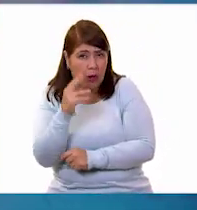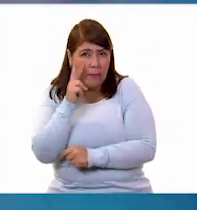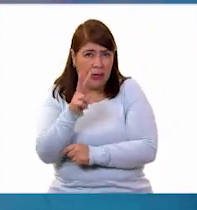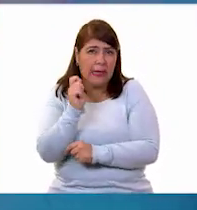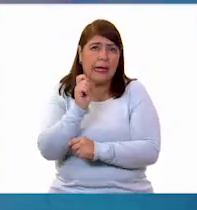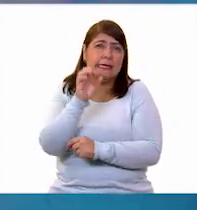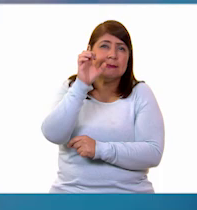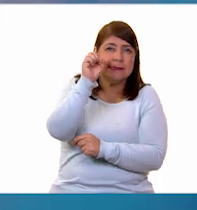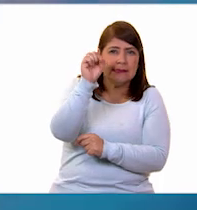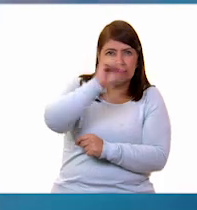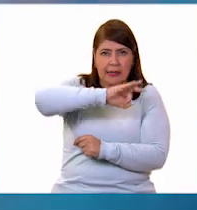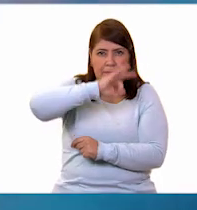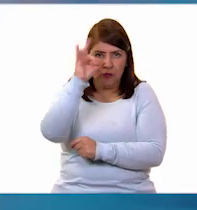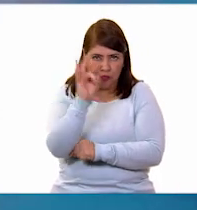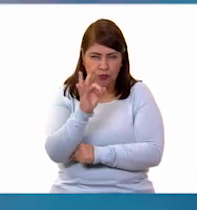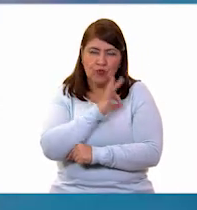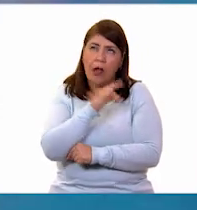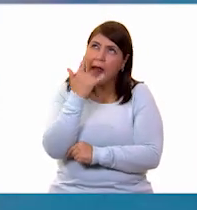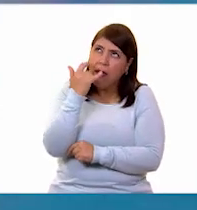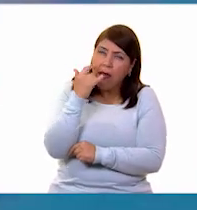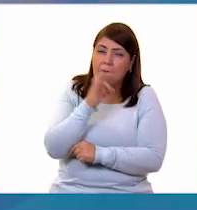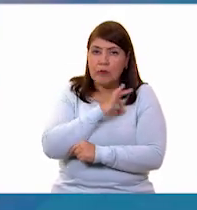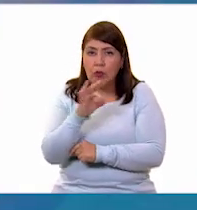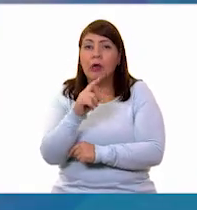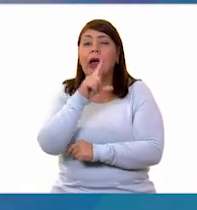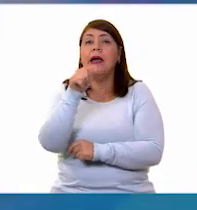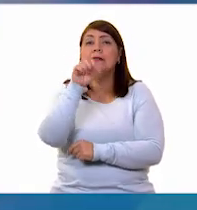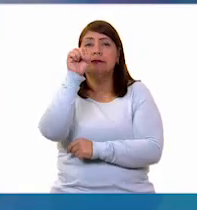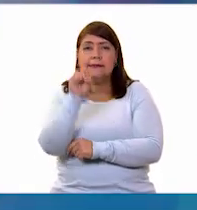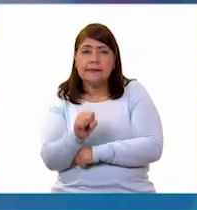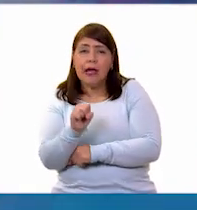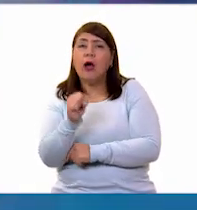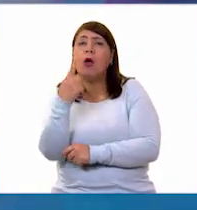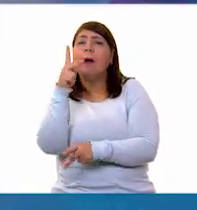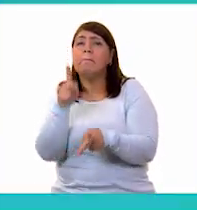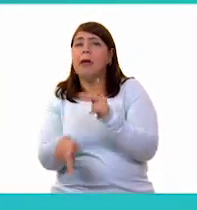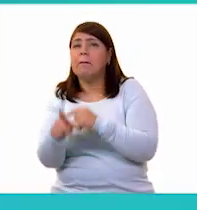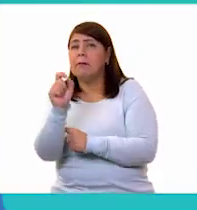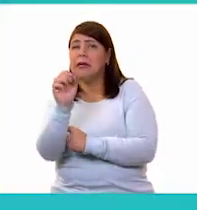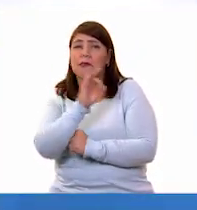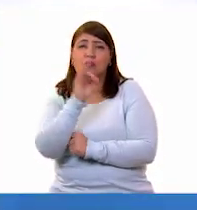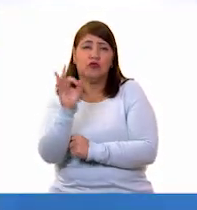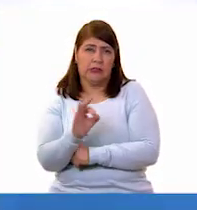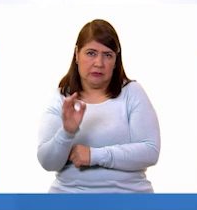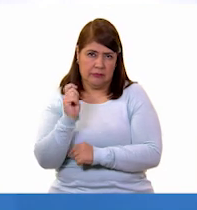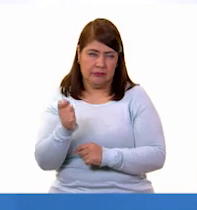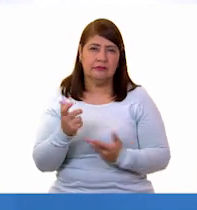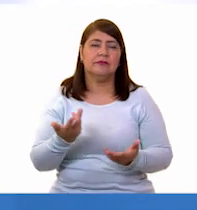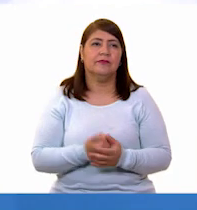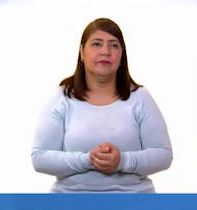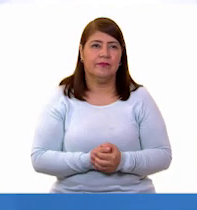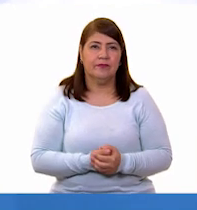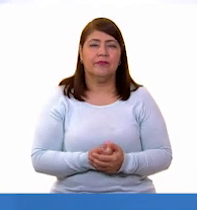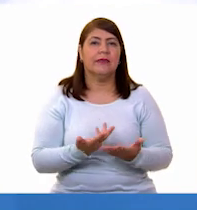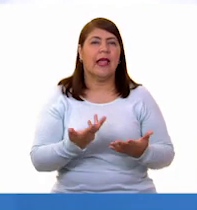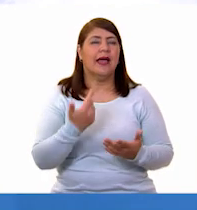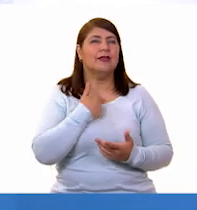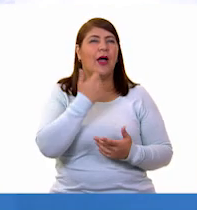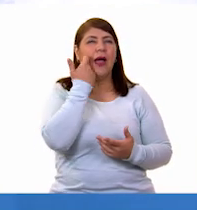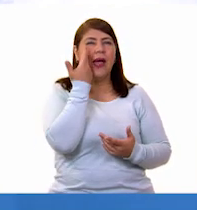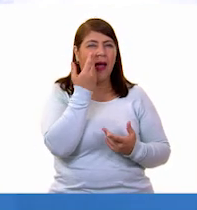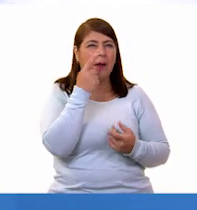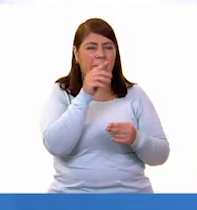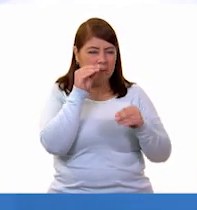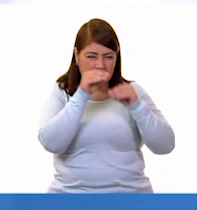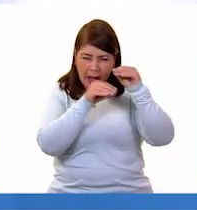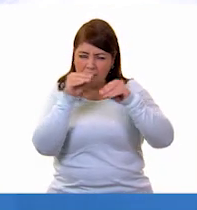el 60% y en los del sur alrededor del 20%. Maestro, yo quiero representar el eclipse